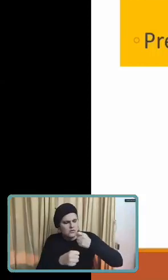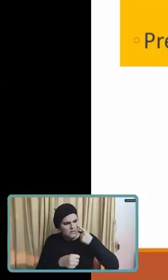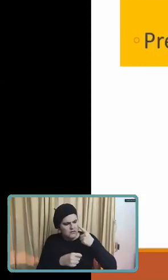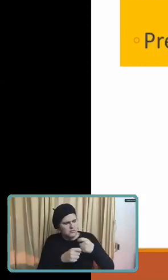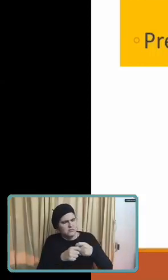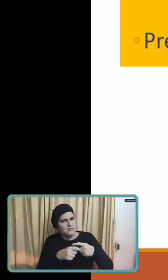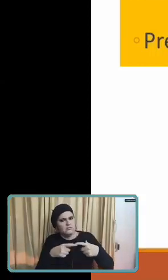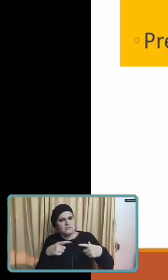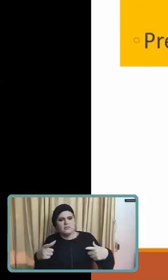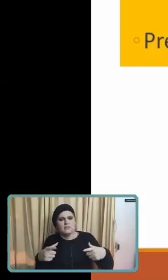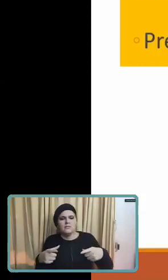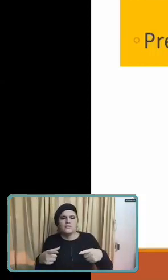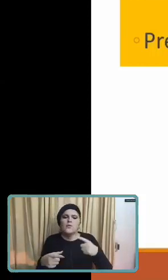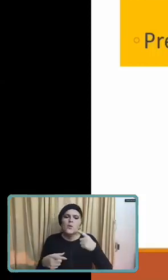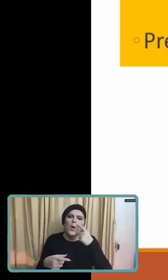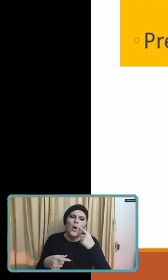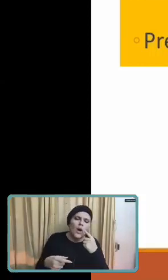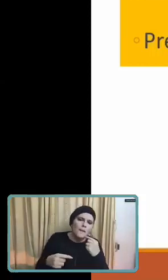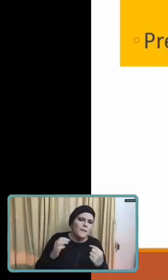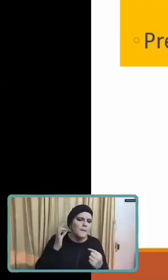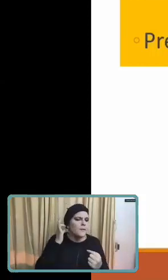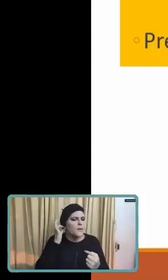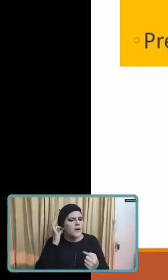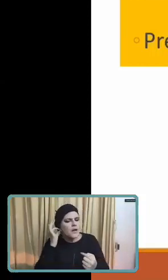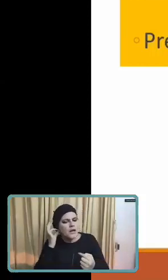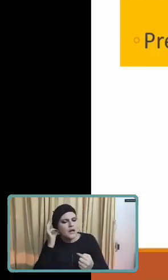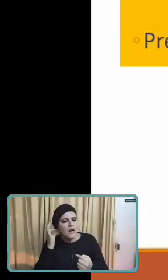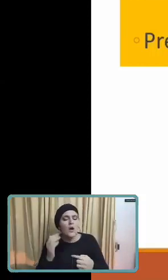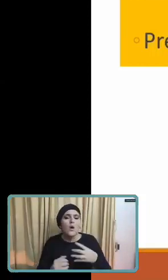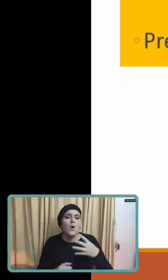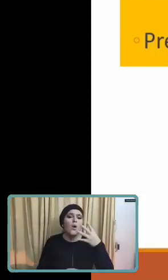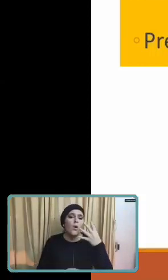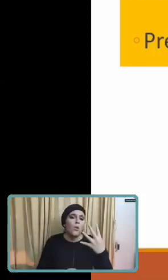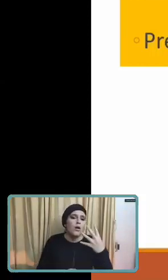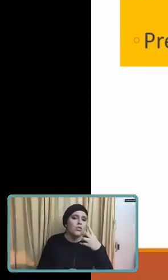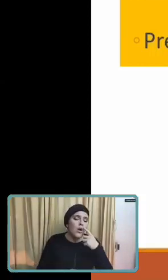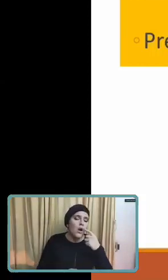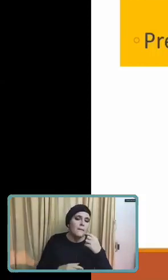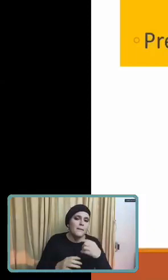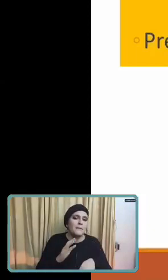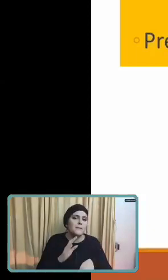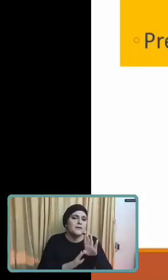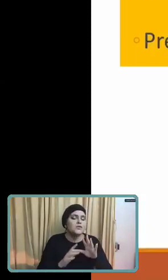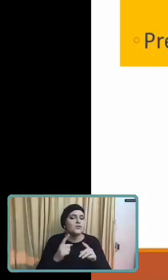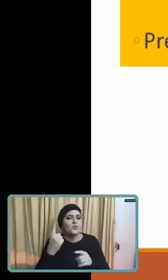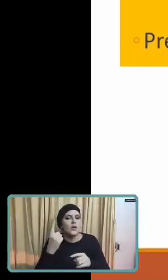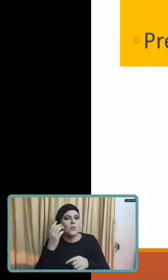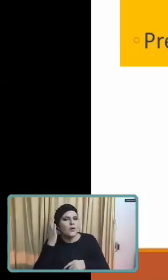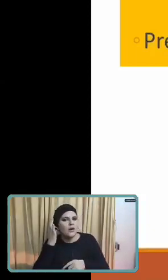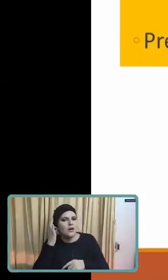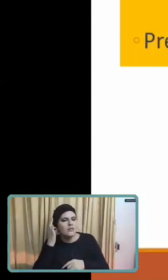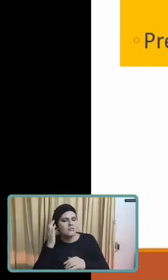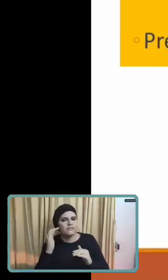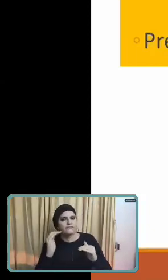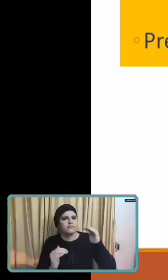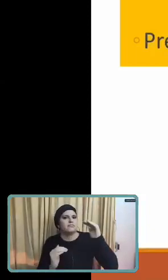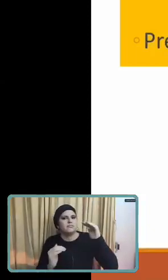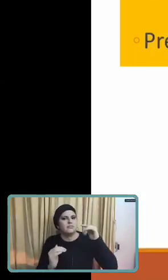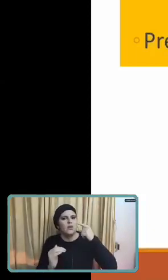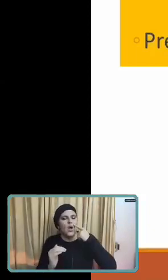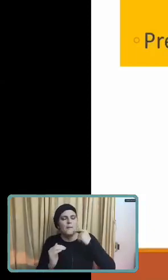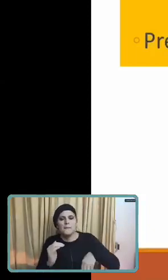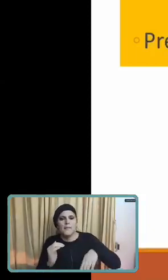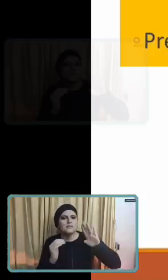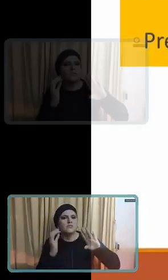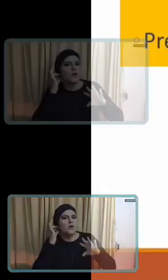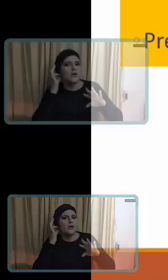prevalencia de hombres a mujeres, 4 hombres por una mujer, es una prevalencia que se mantiene. Nosotros los en nuestras estadísticas,